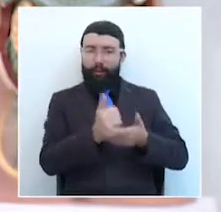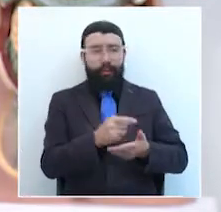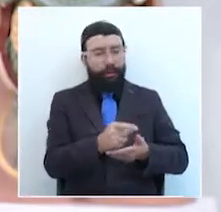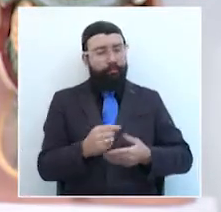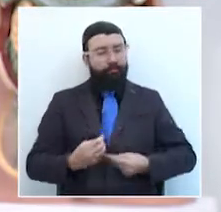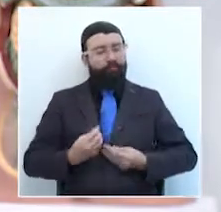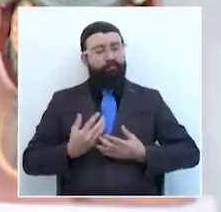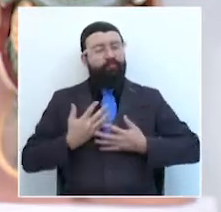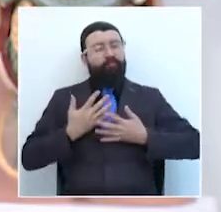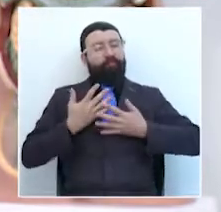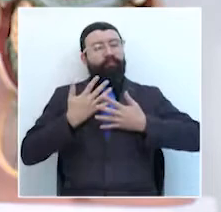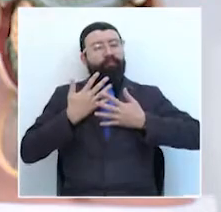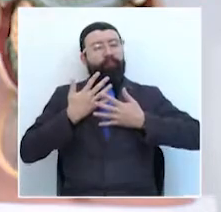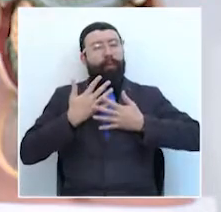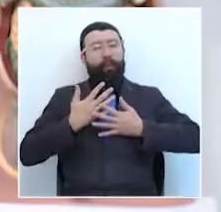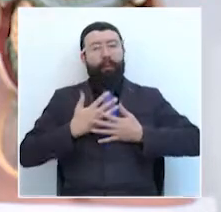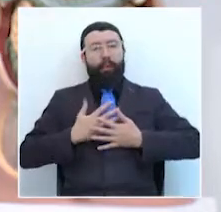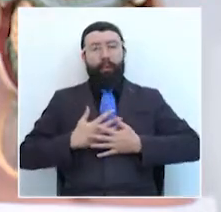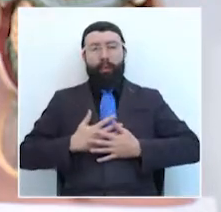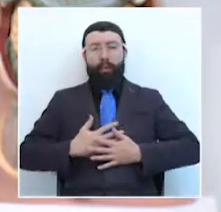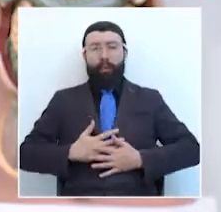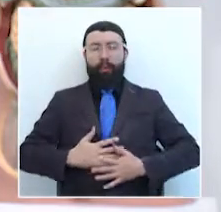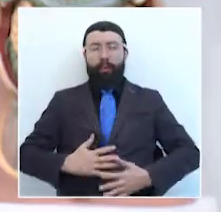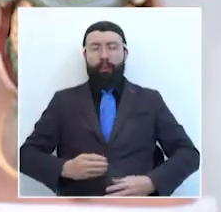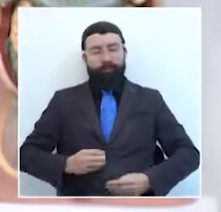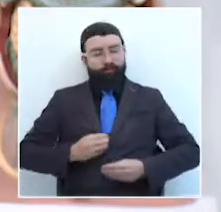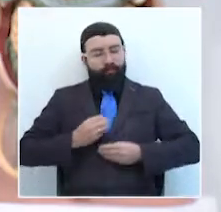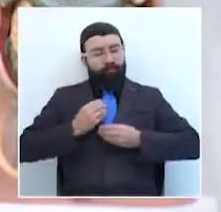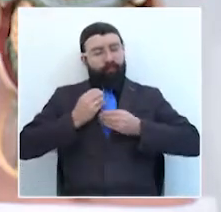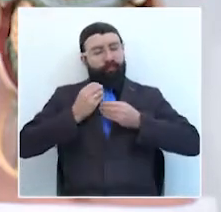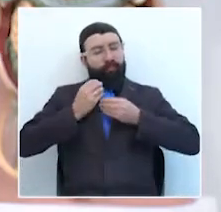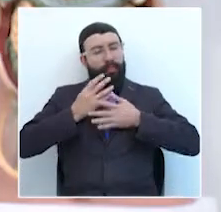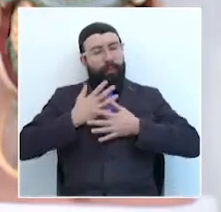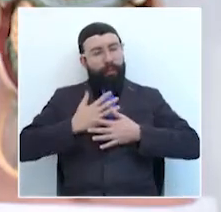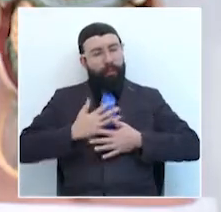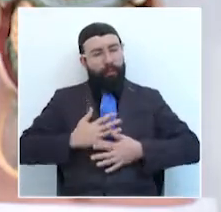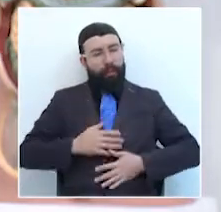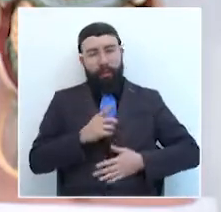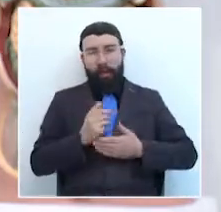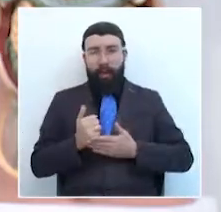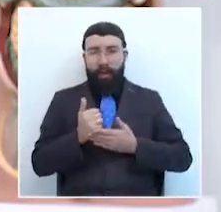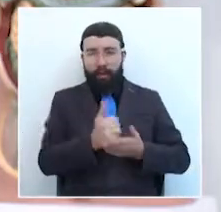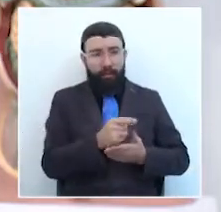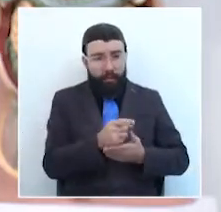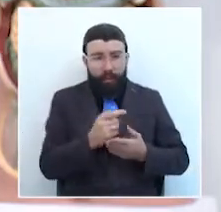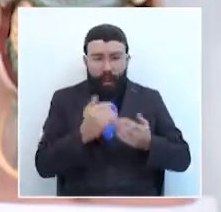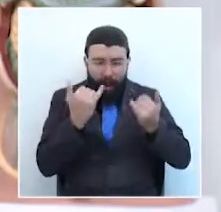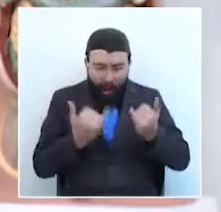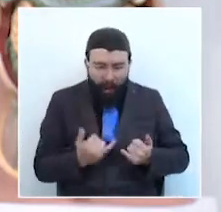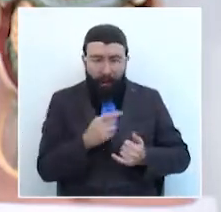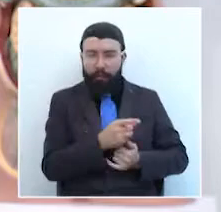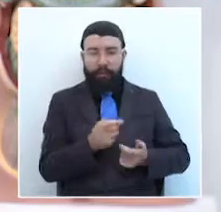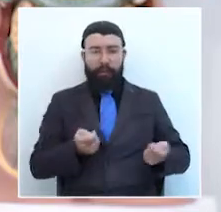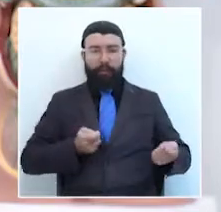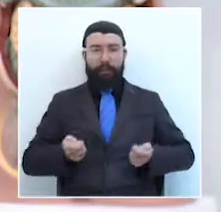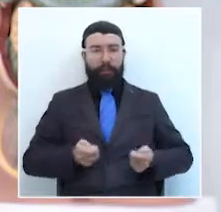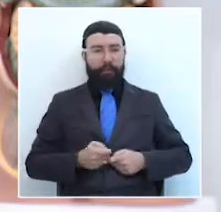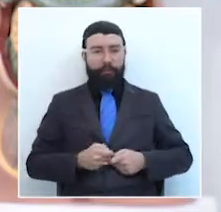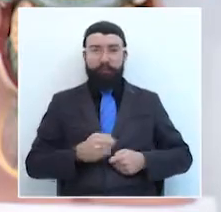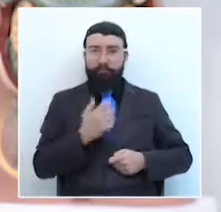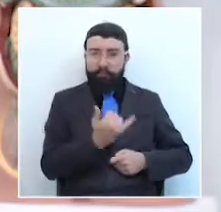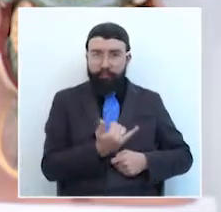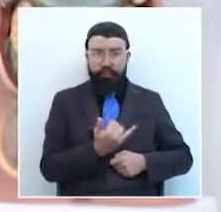y unas técnicas que nos ayudan a vivir a conectarnos con el momento presente entonces esas son como nuestros enfoques